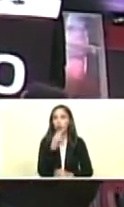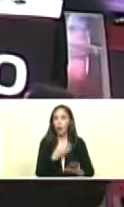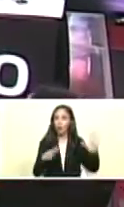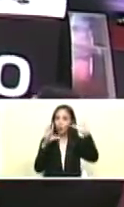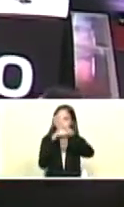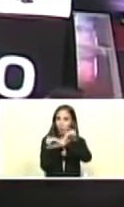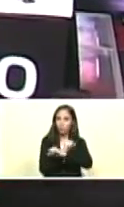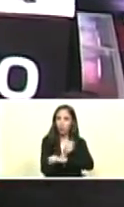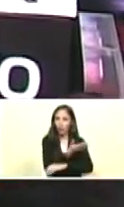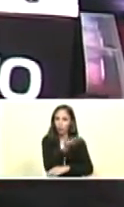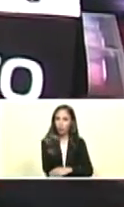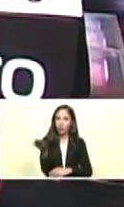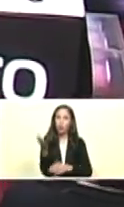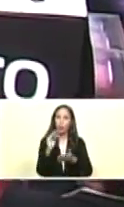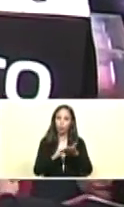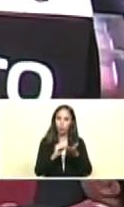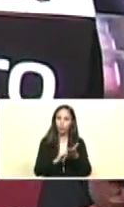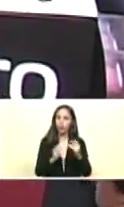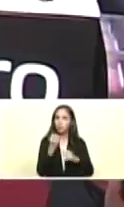Nuevamente a toda Venezuela,